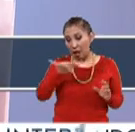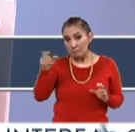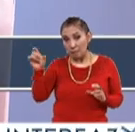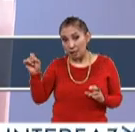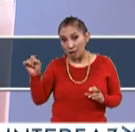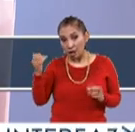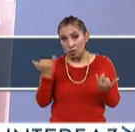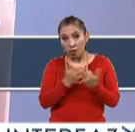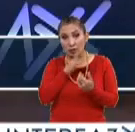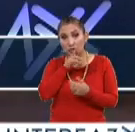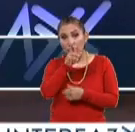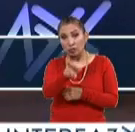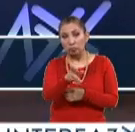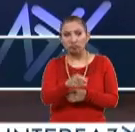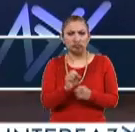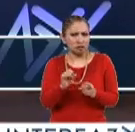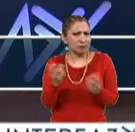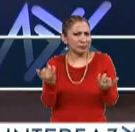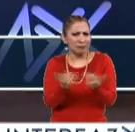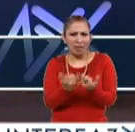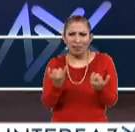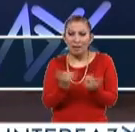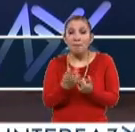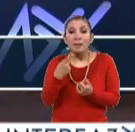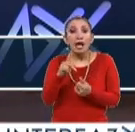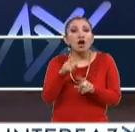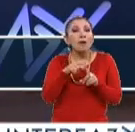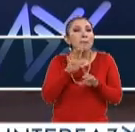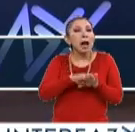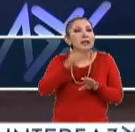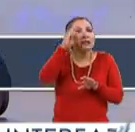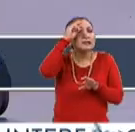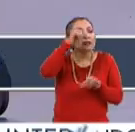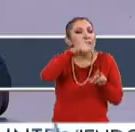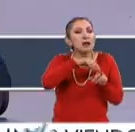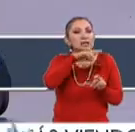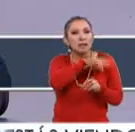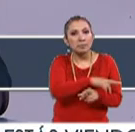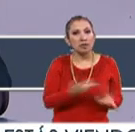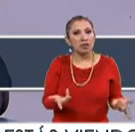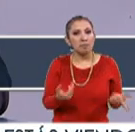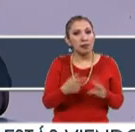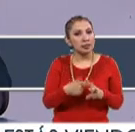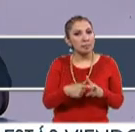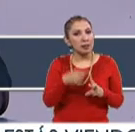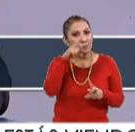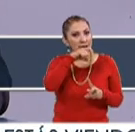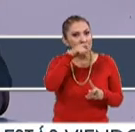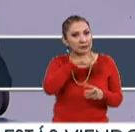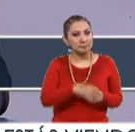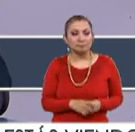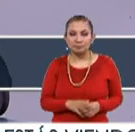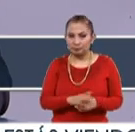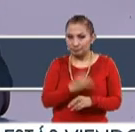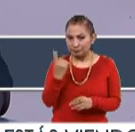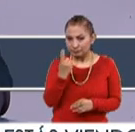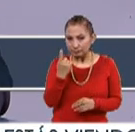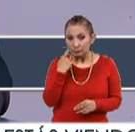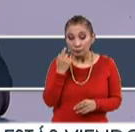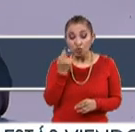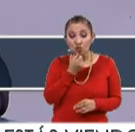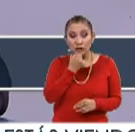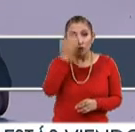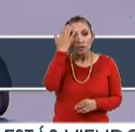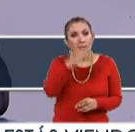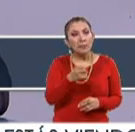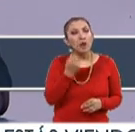mismos resultados, finalmente. Claro, nada más que de una manera más inteligente y rápida con las matemáticas mayas, porque tan pronto un